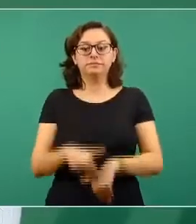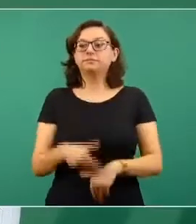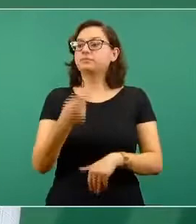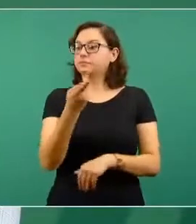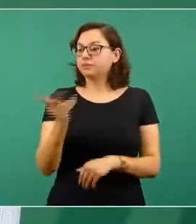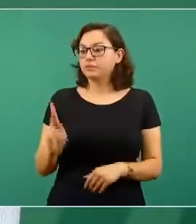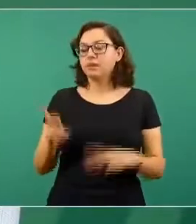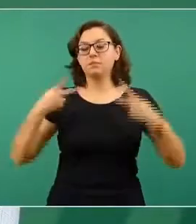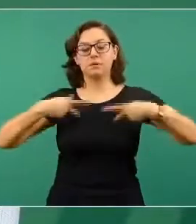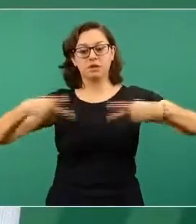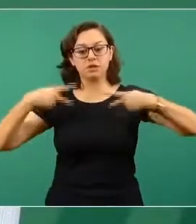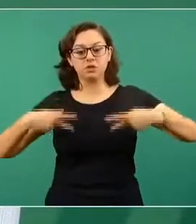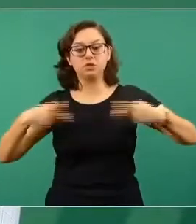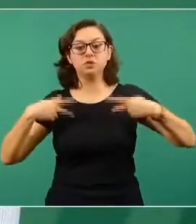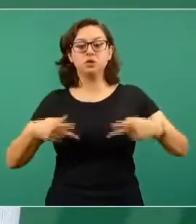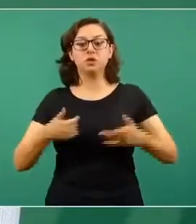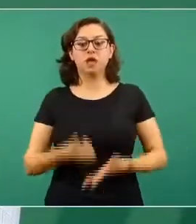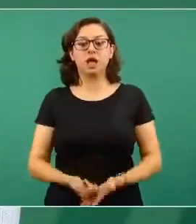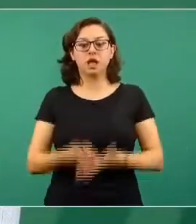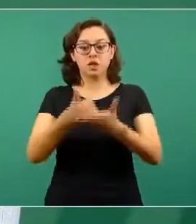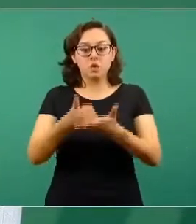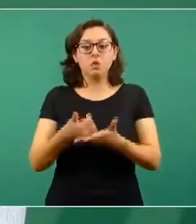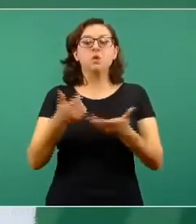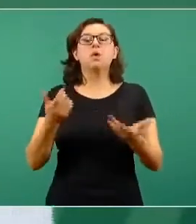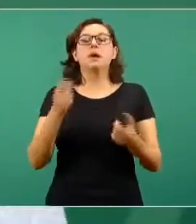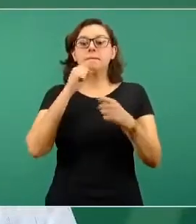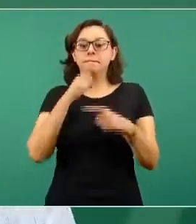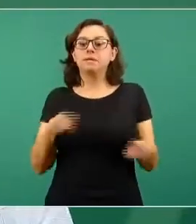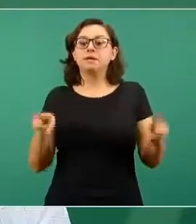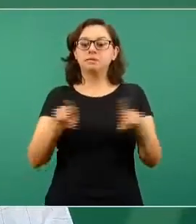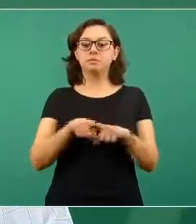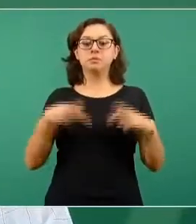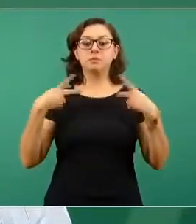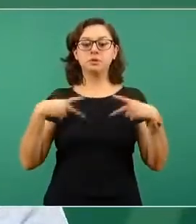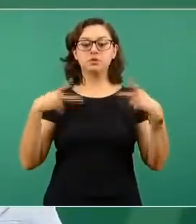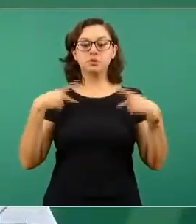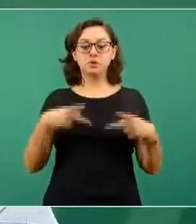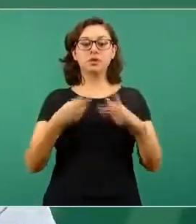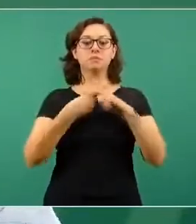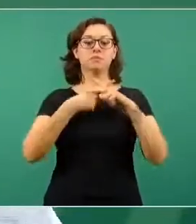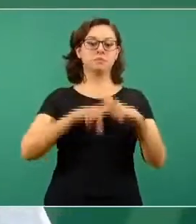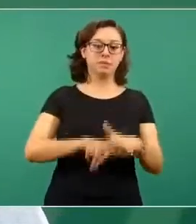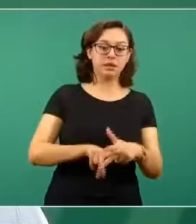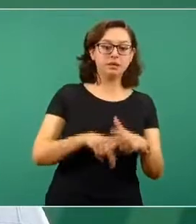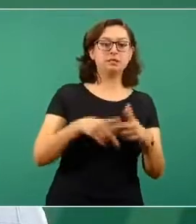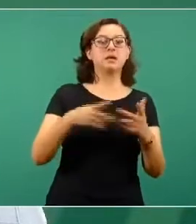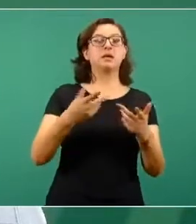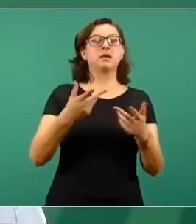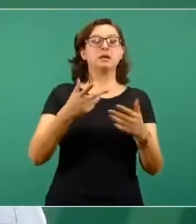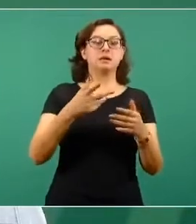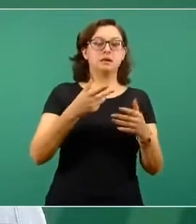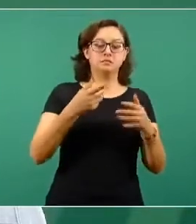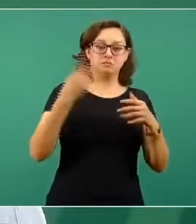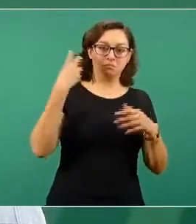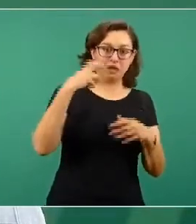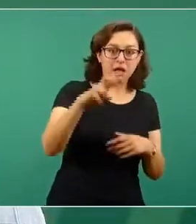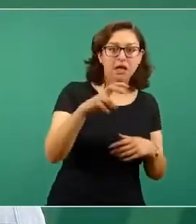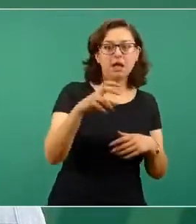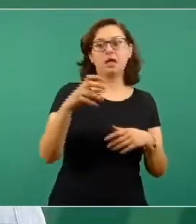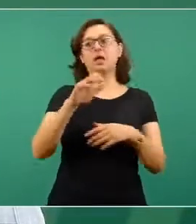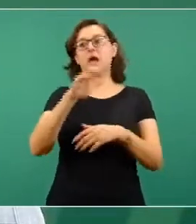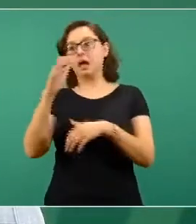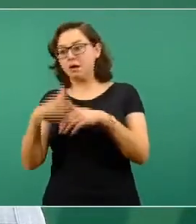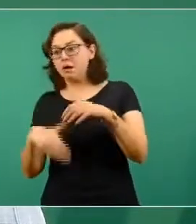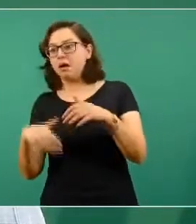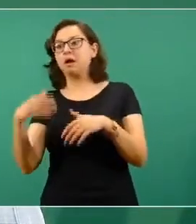asistentes al inicio y al final del vuelo, que nos permitan siempre mantener la sana distancia. Toda una serie de